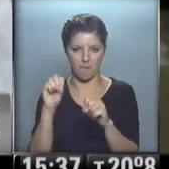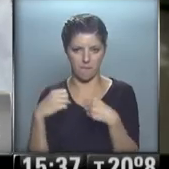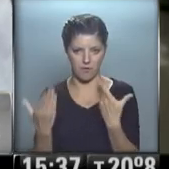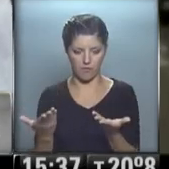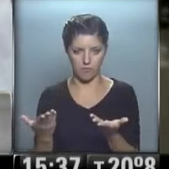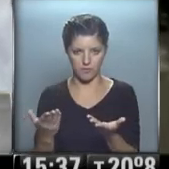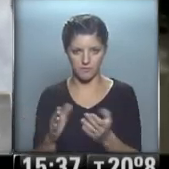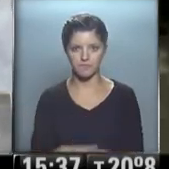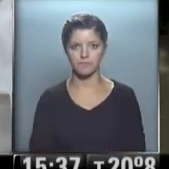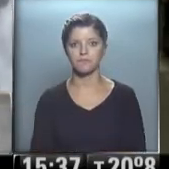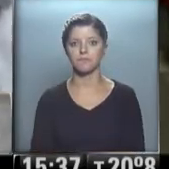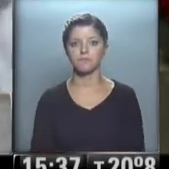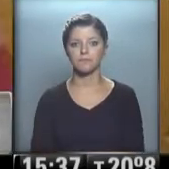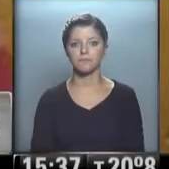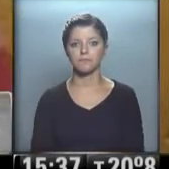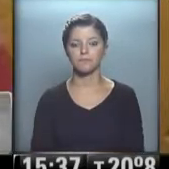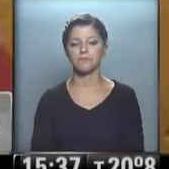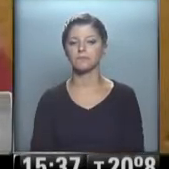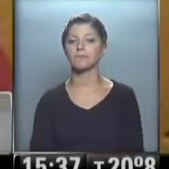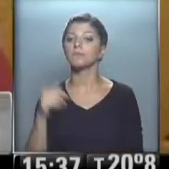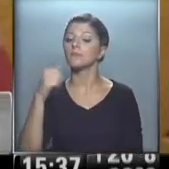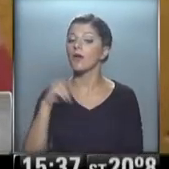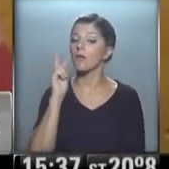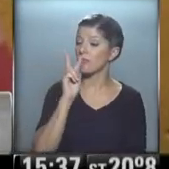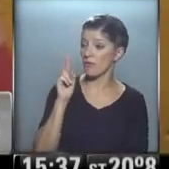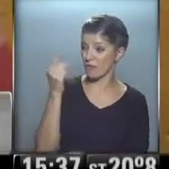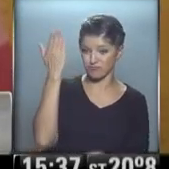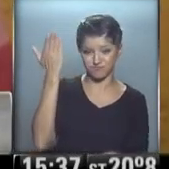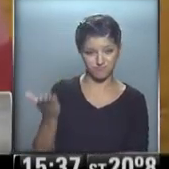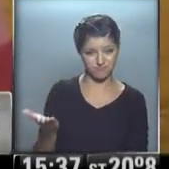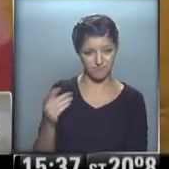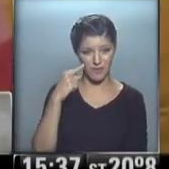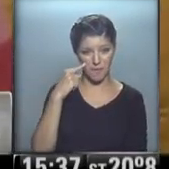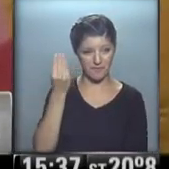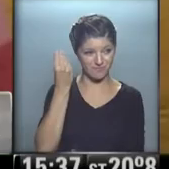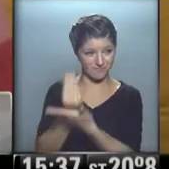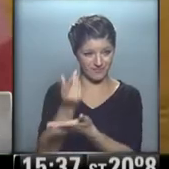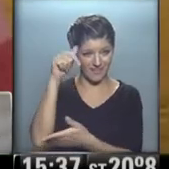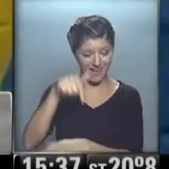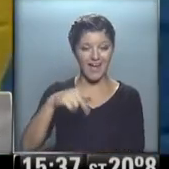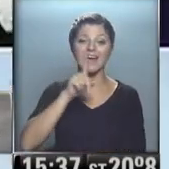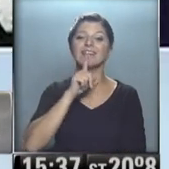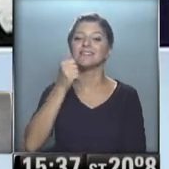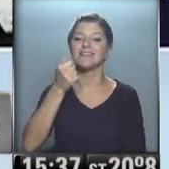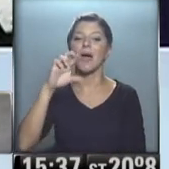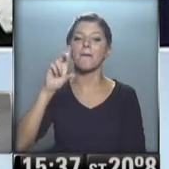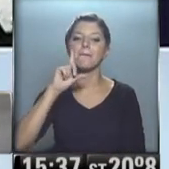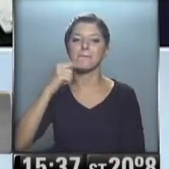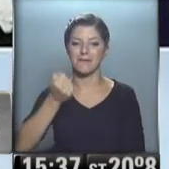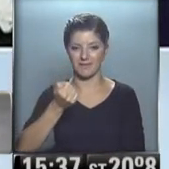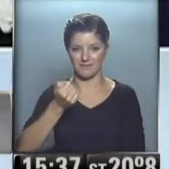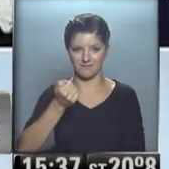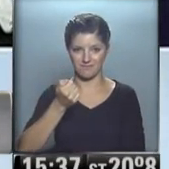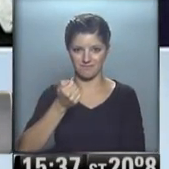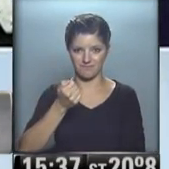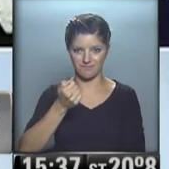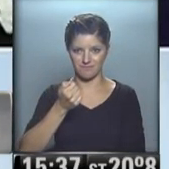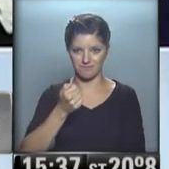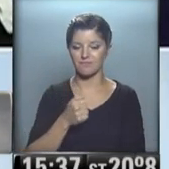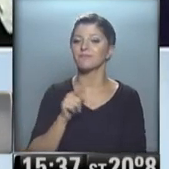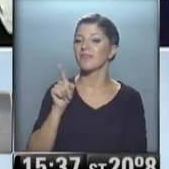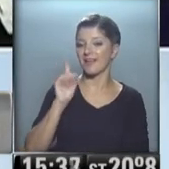acá tenemos a uno de los vecinos históricos, a Tapia, que también